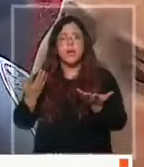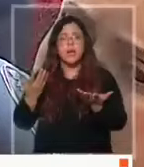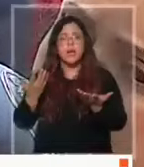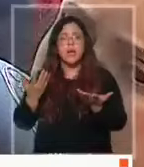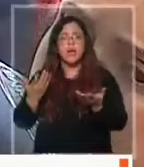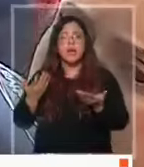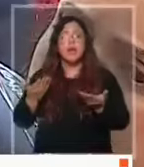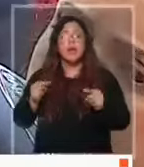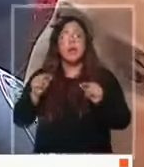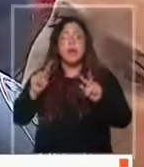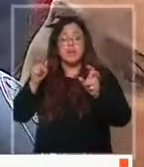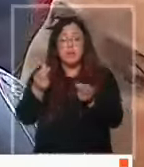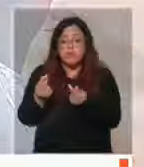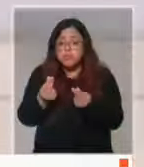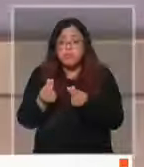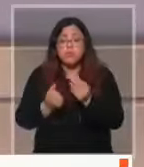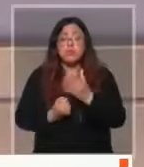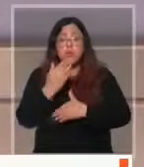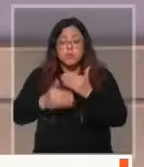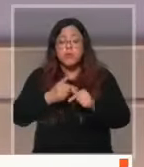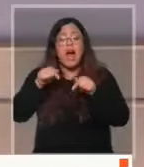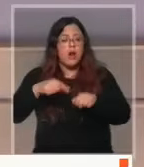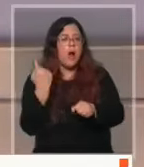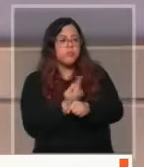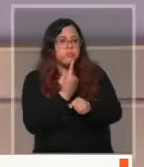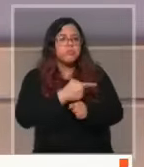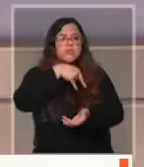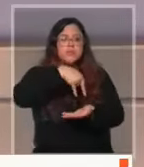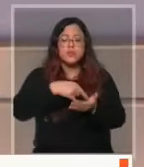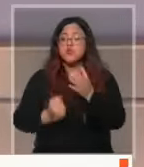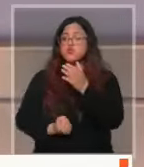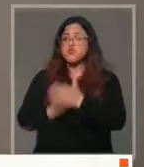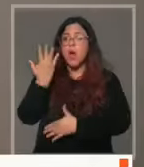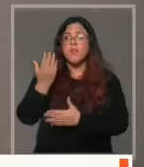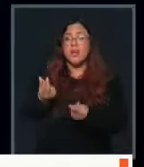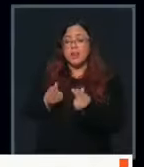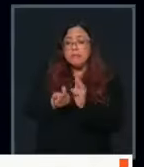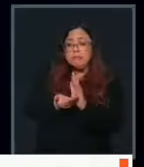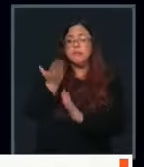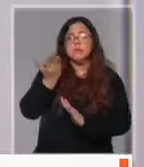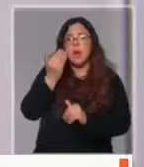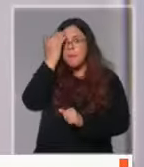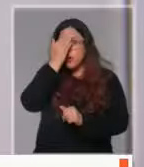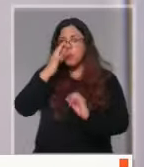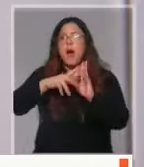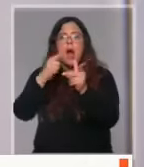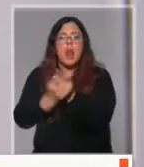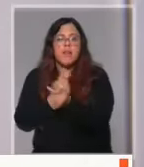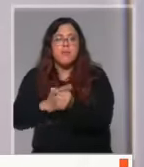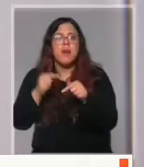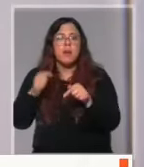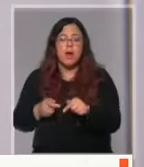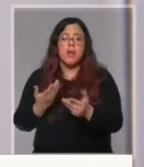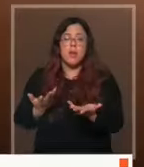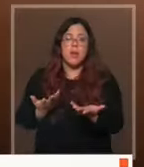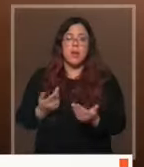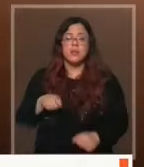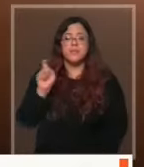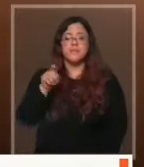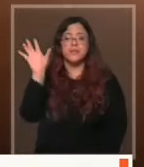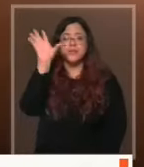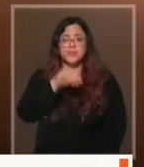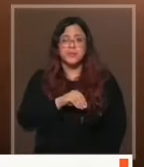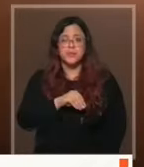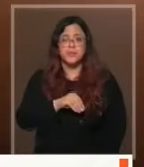proceso es algo que estamos discutiendo en el Congreso, ¿no? Una nueva alza que preocupa a todos los de la familia, que desde ya apaga la luz, usa menos